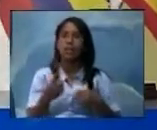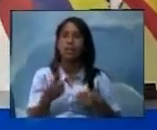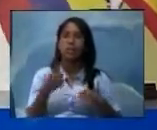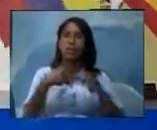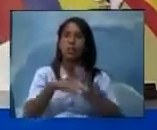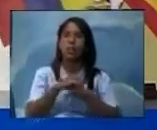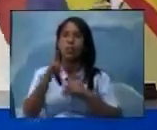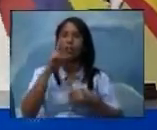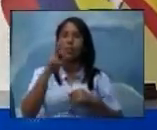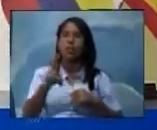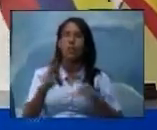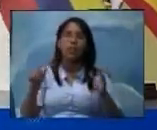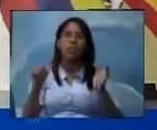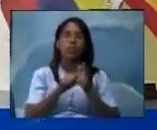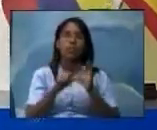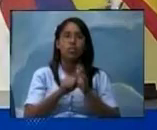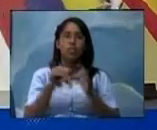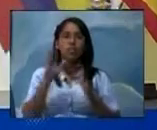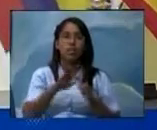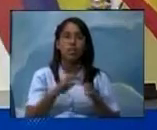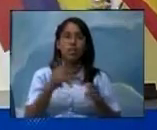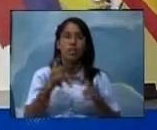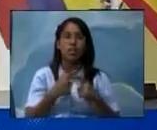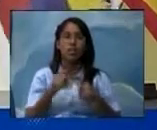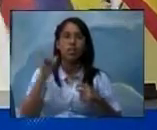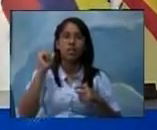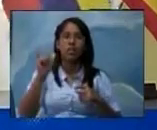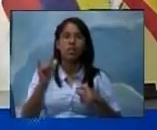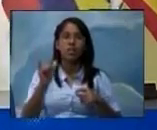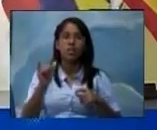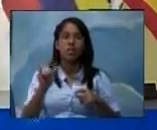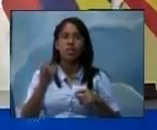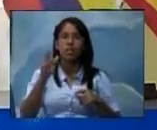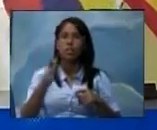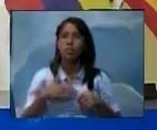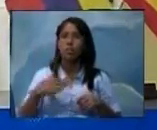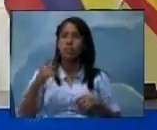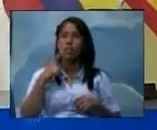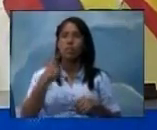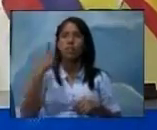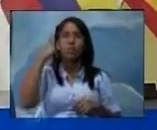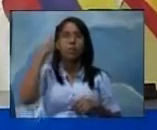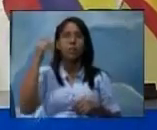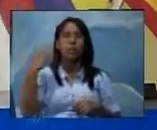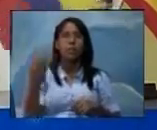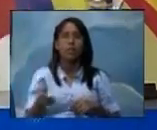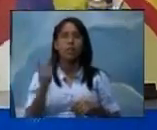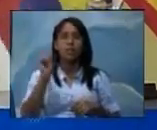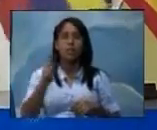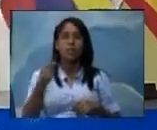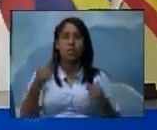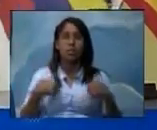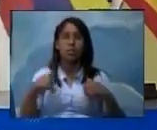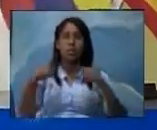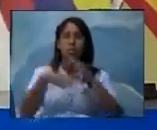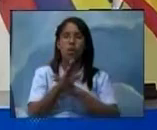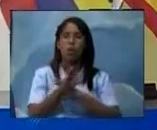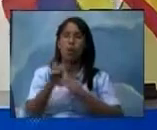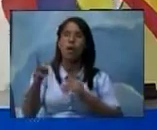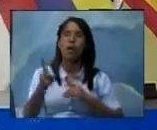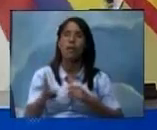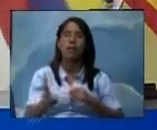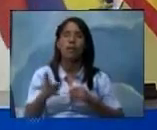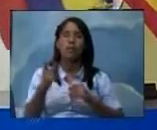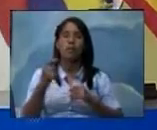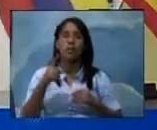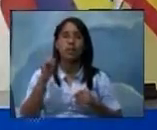vayan y vean dónde está en Belén. Y me dicen, para que también yo vaya a qué? A